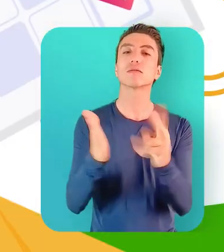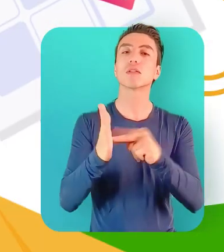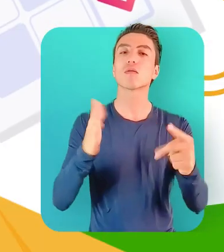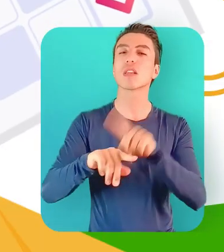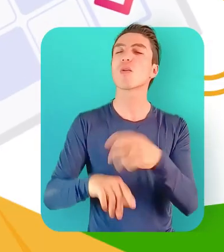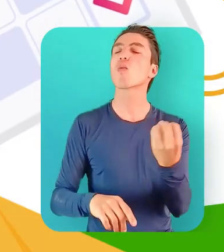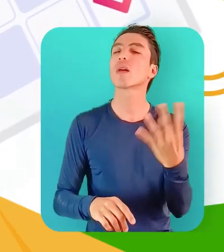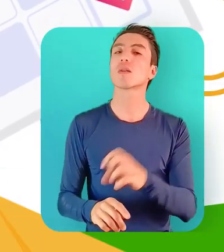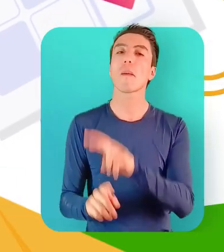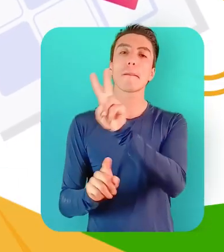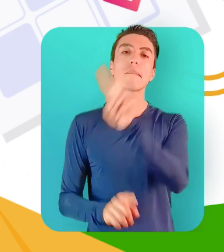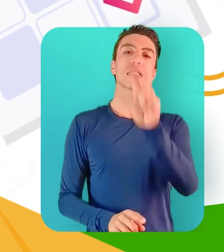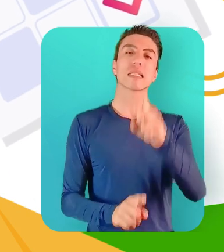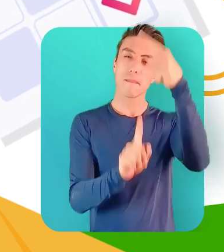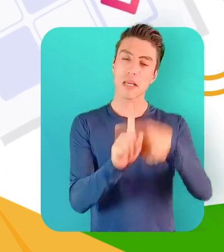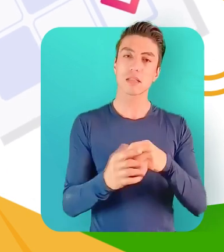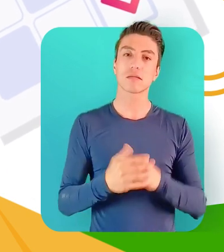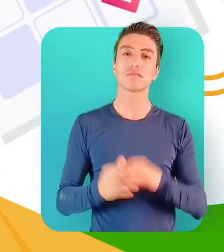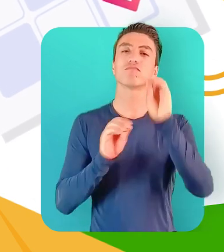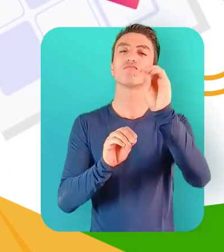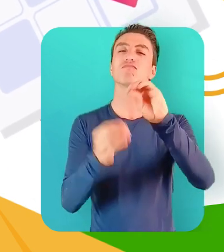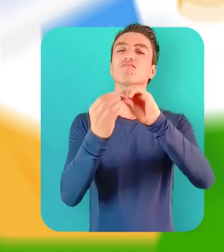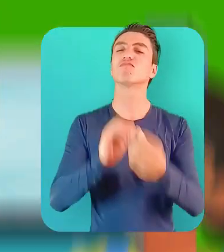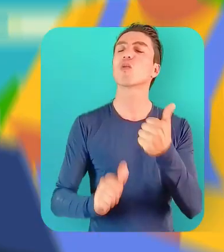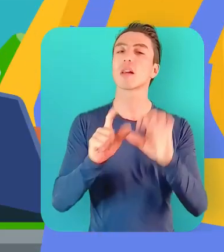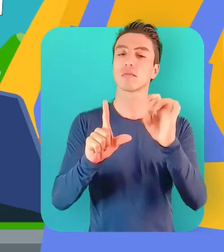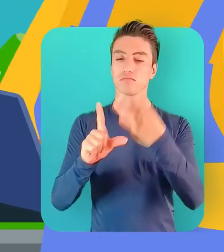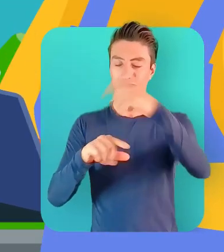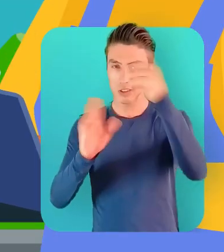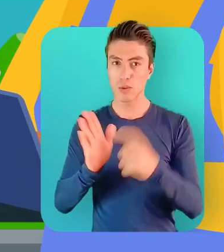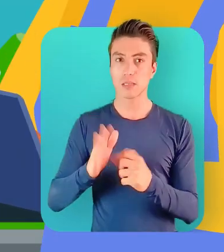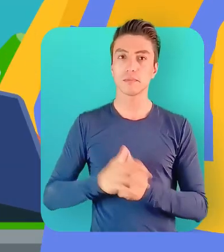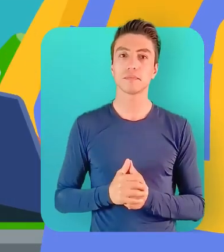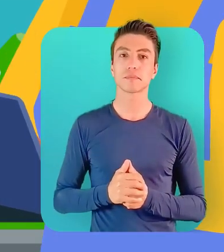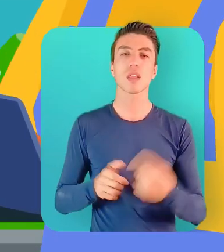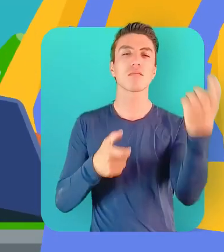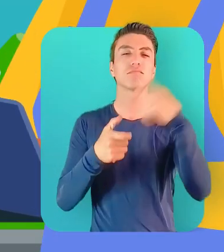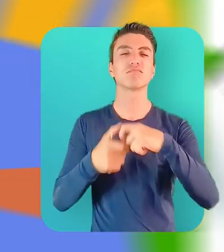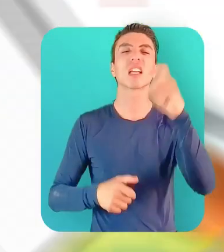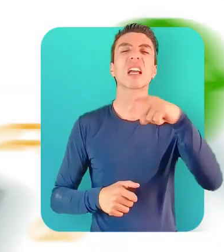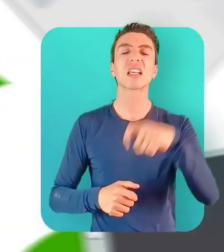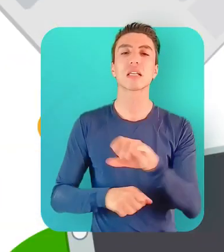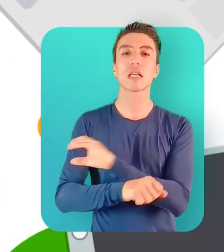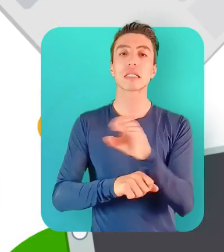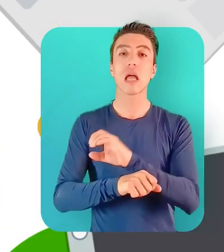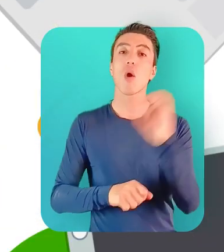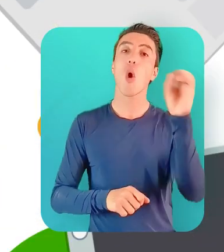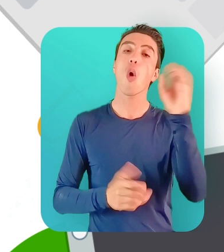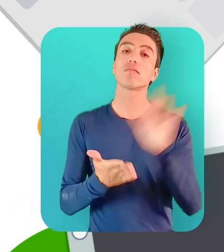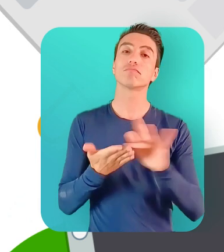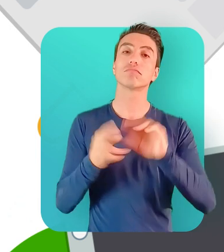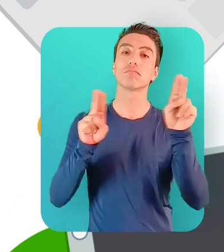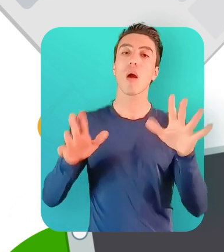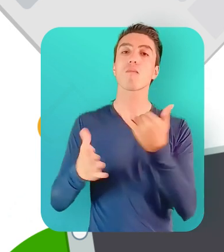Este tecnólogo tendrá una duración de 27 meses y se impartirá en modalidad 100% virtual. Para inscribirte,